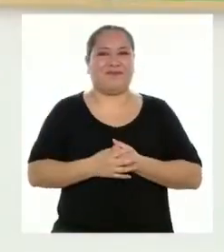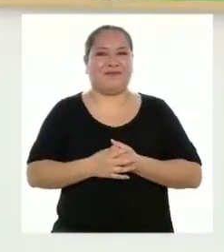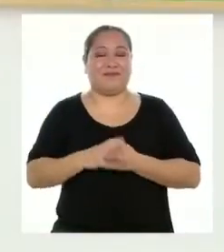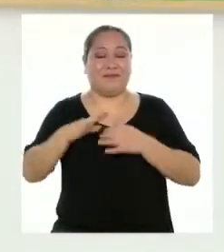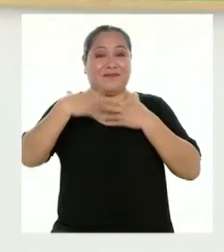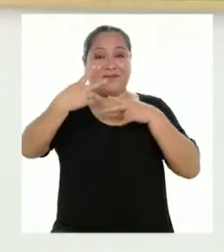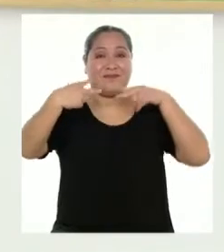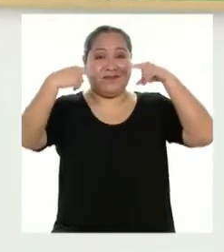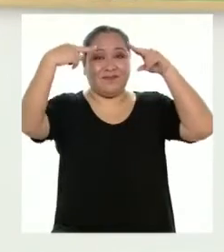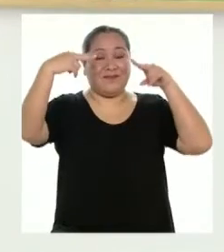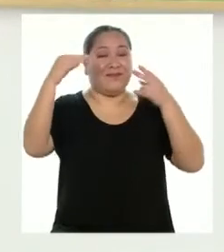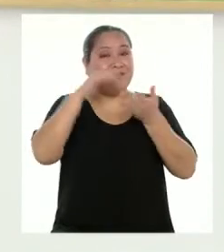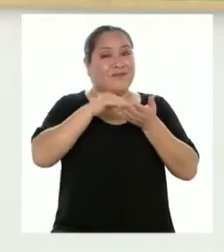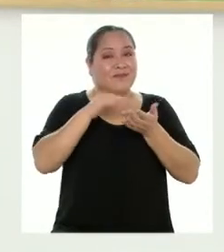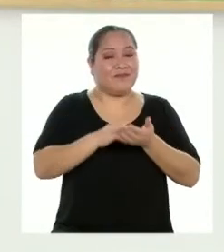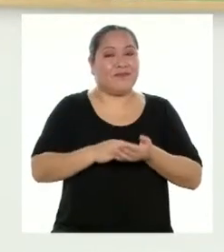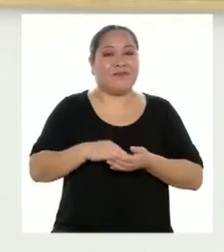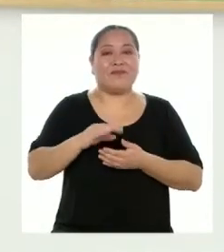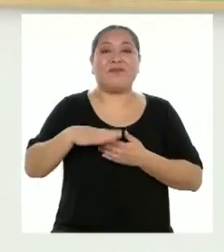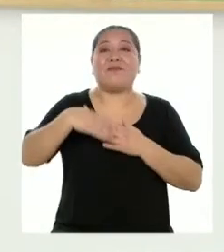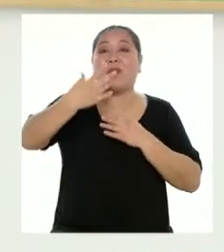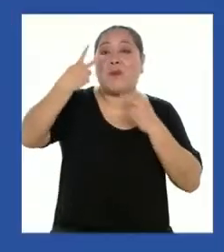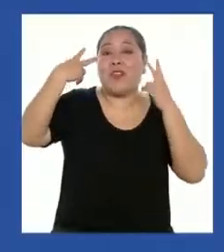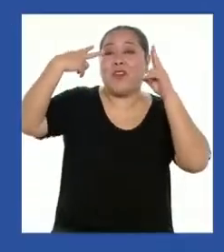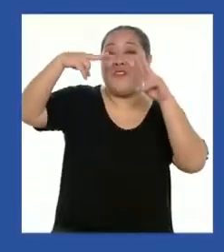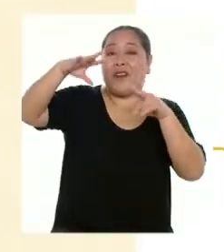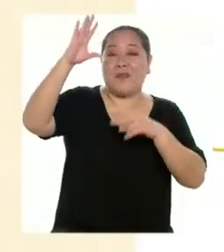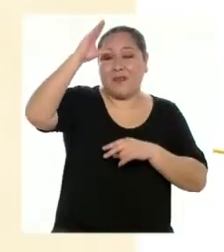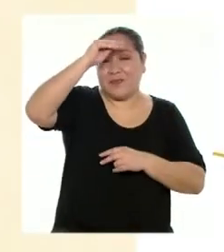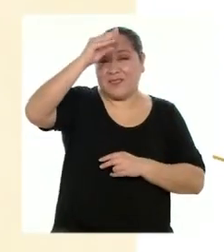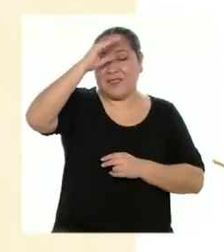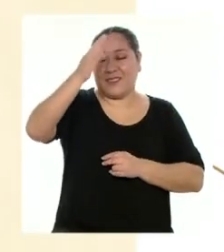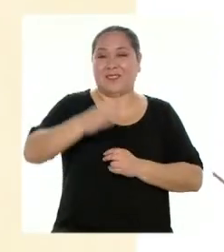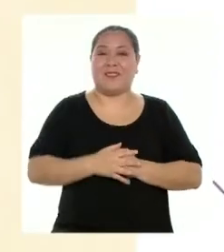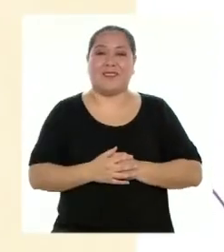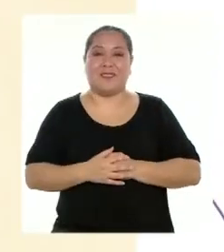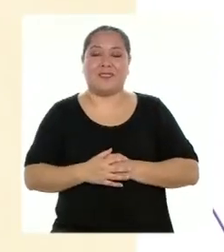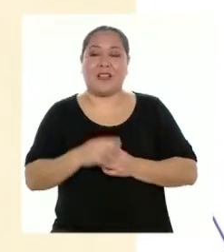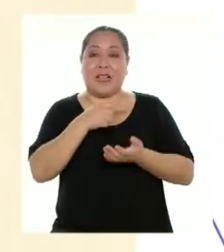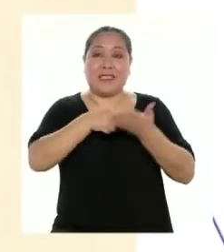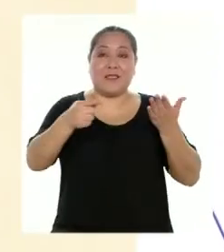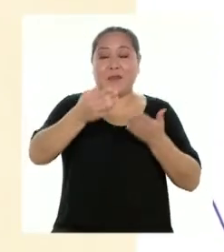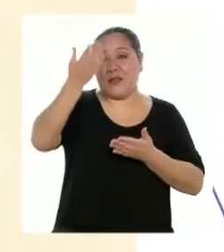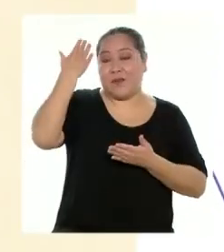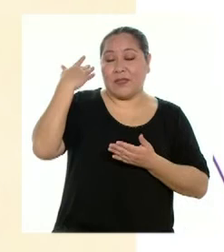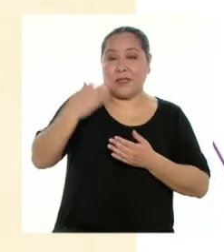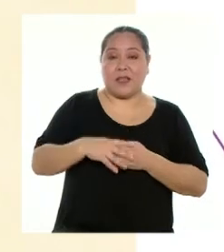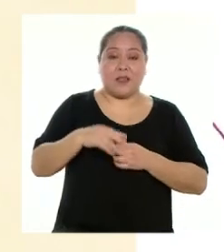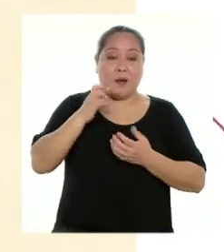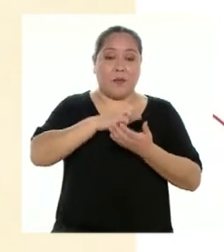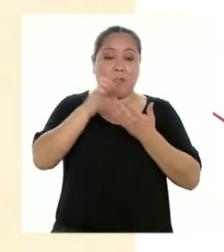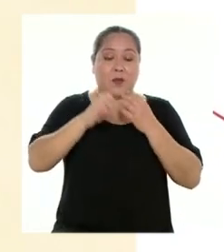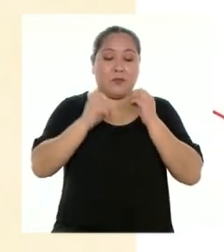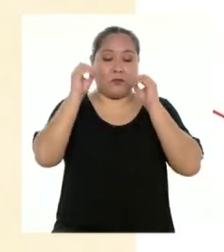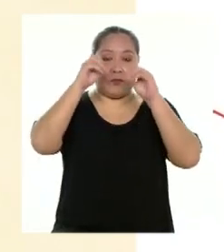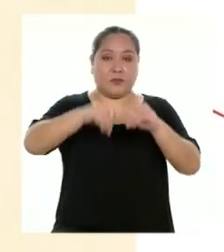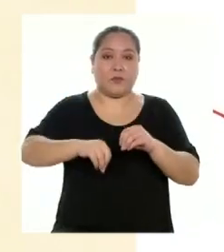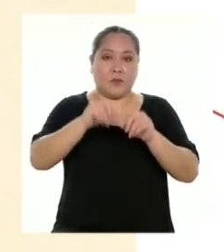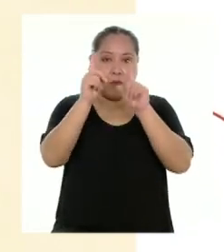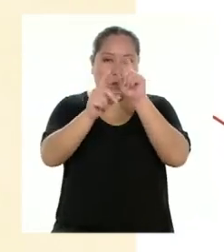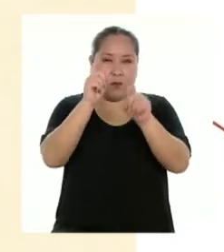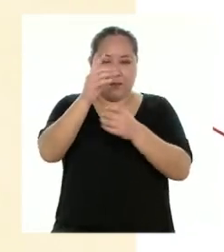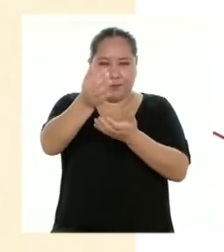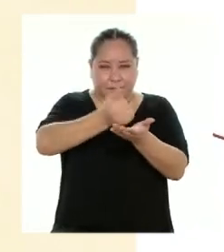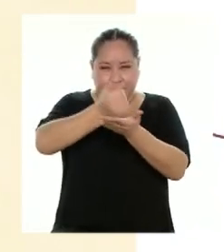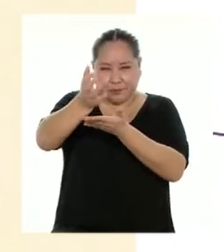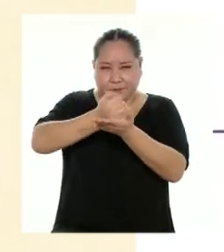vemos pronto, Rodrigo. Ya nos vemos, chicas y chicos. La semana pasada en nuestro programa planteamos elaborar una encuesta para